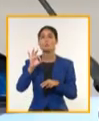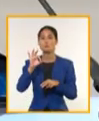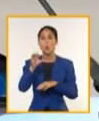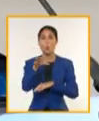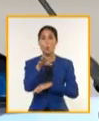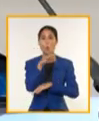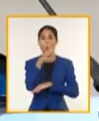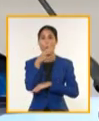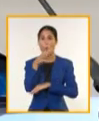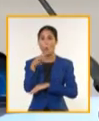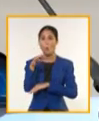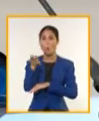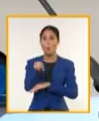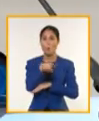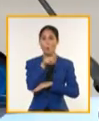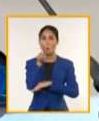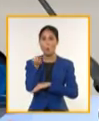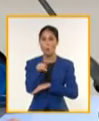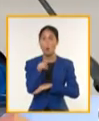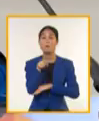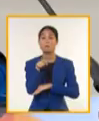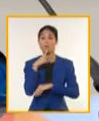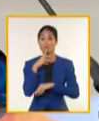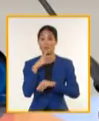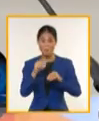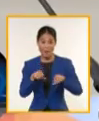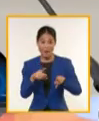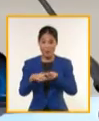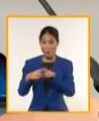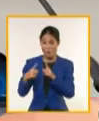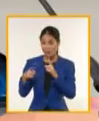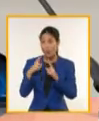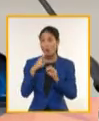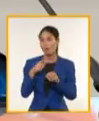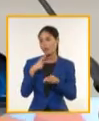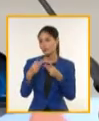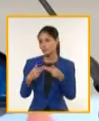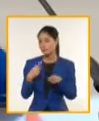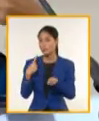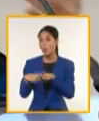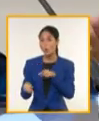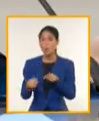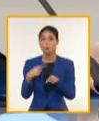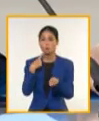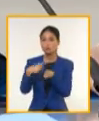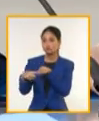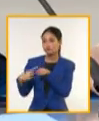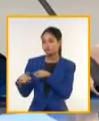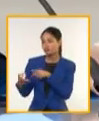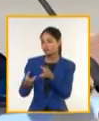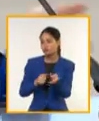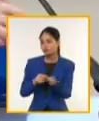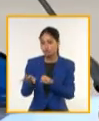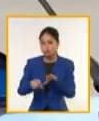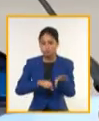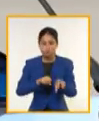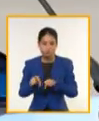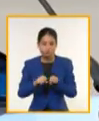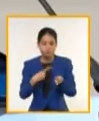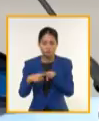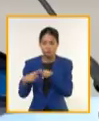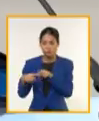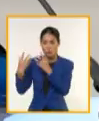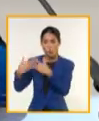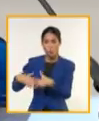desarrollo de sectores de explotación de materias primas, en una primera etapa de la ruta y en una